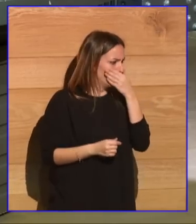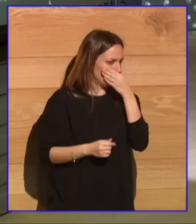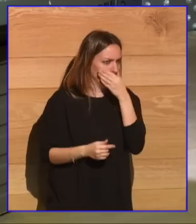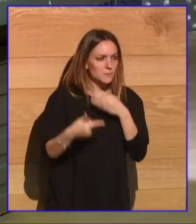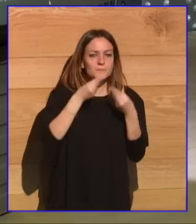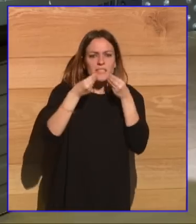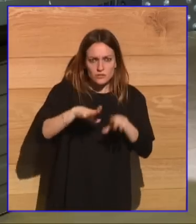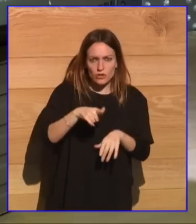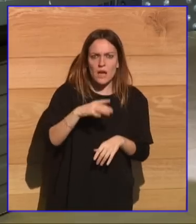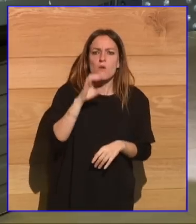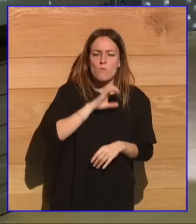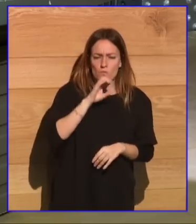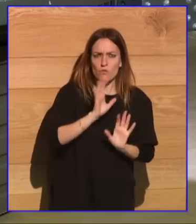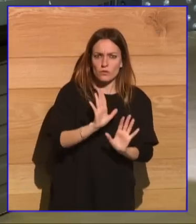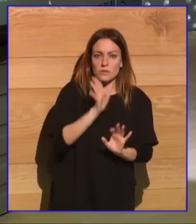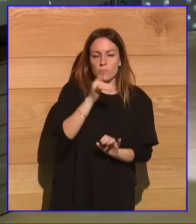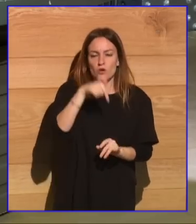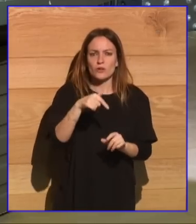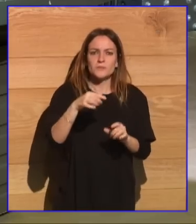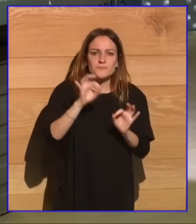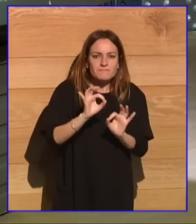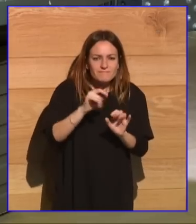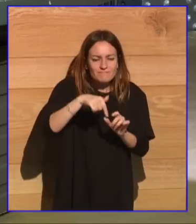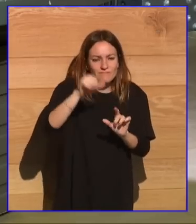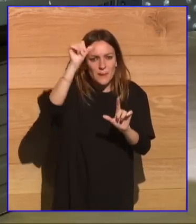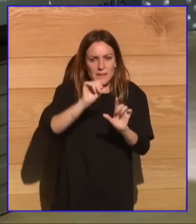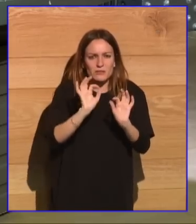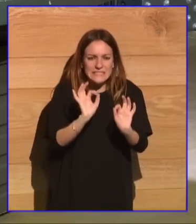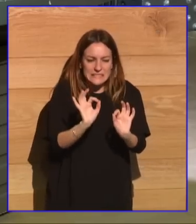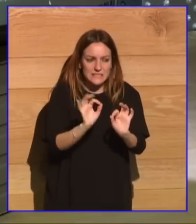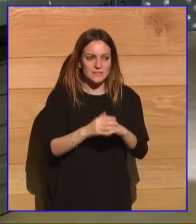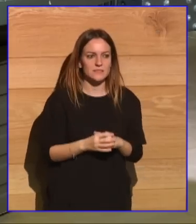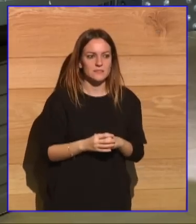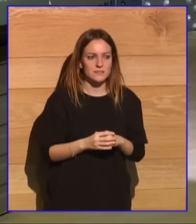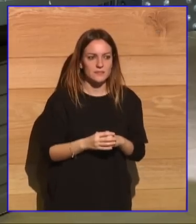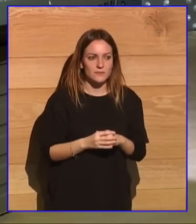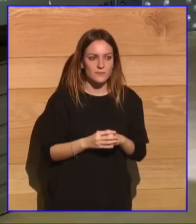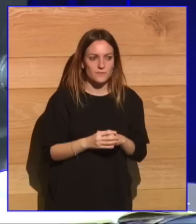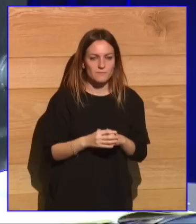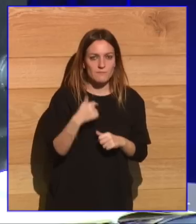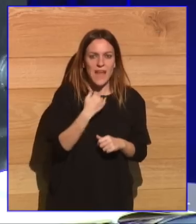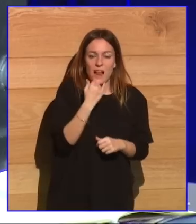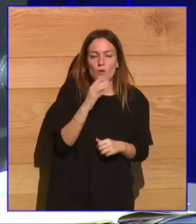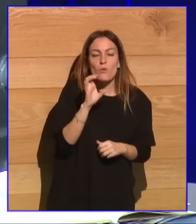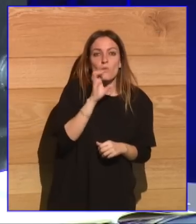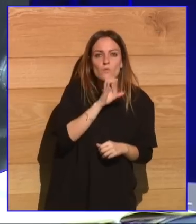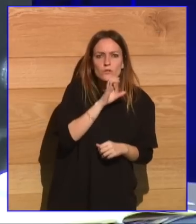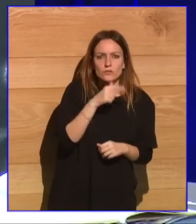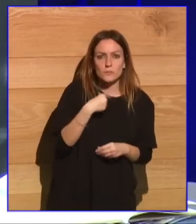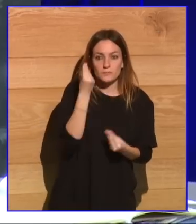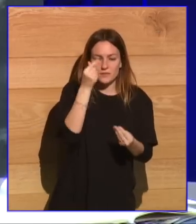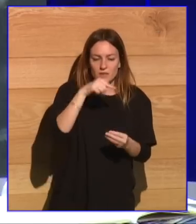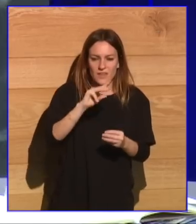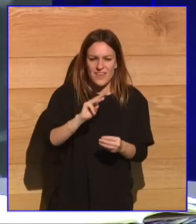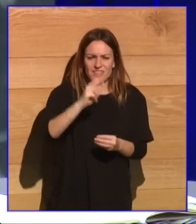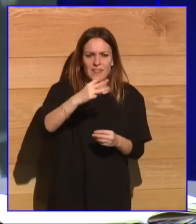curiosa, ¿no? Ya solo la confección de la obra en sí, ¿no? De Roger Waters. Lo más curioso que me ha resultado es que sea la tercera película más